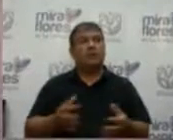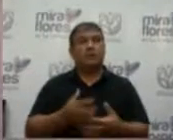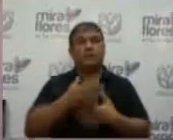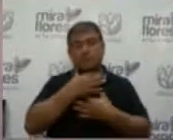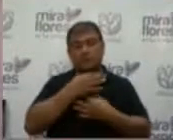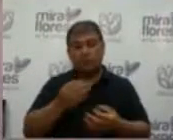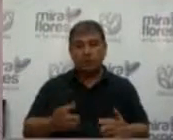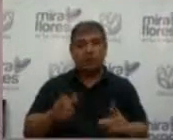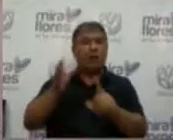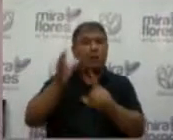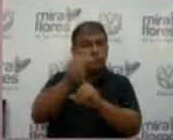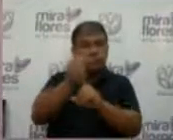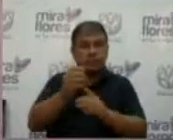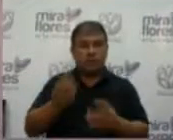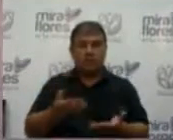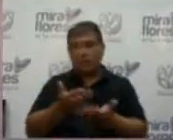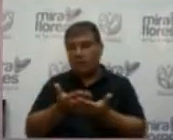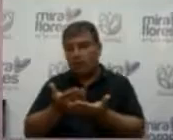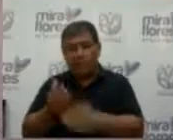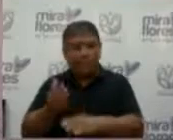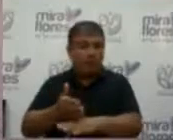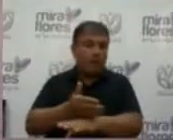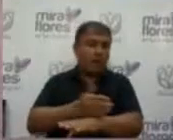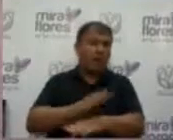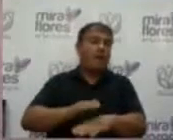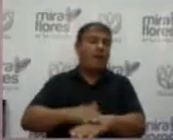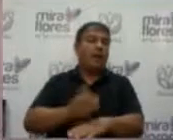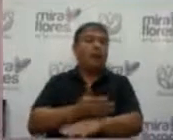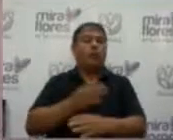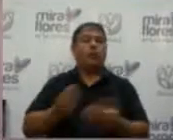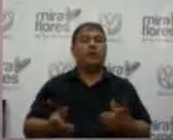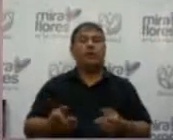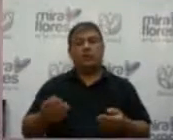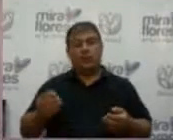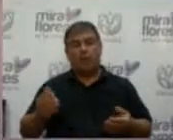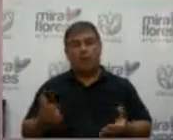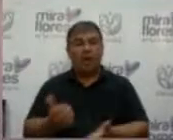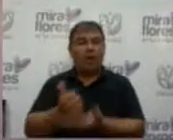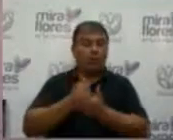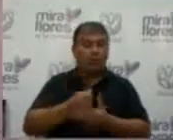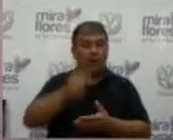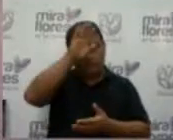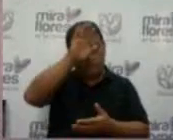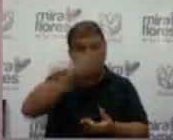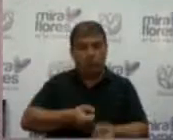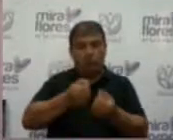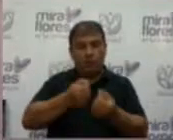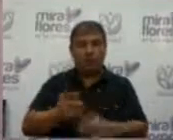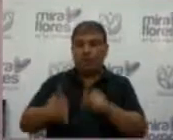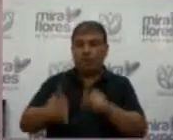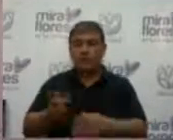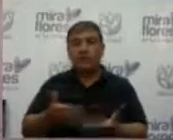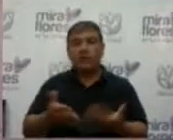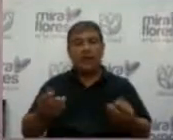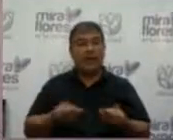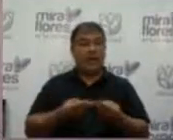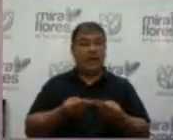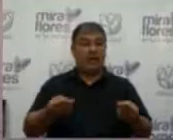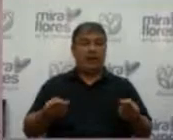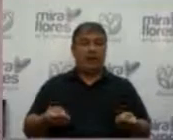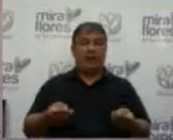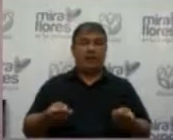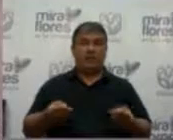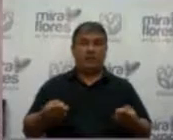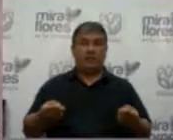que hemos logrado ir previendo con el concurso de los bomberos y con algunas personas es que, por ejemplo, hay herramientas